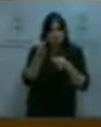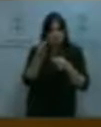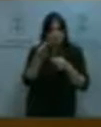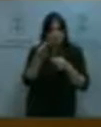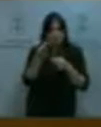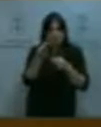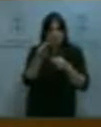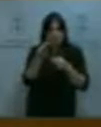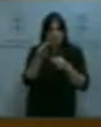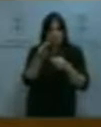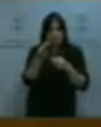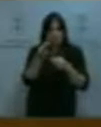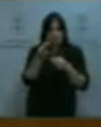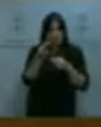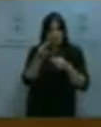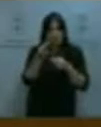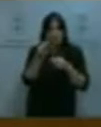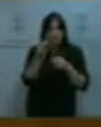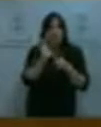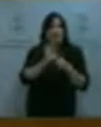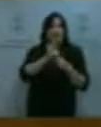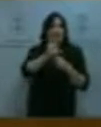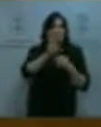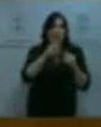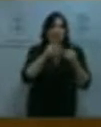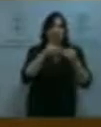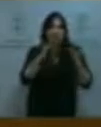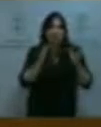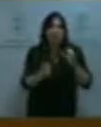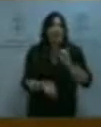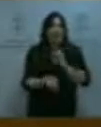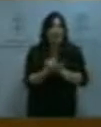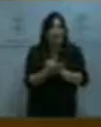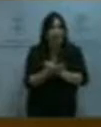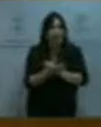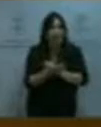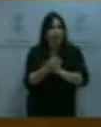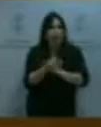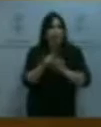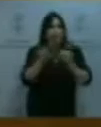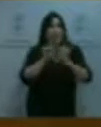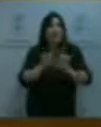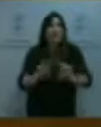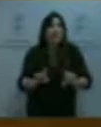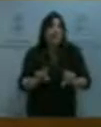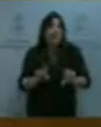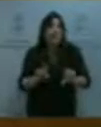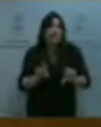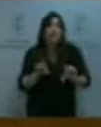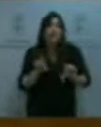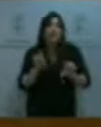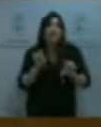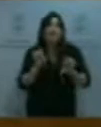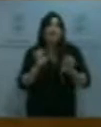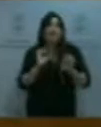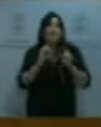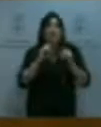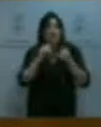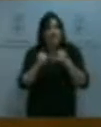la apertura, la creación de empresas eléctricas. Pero seguramente por aquello de la demanda